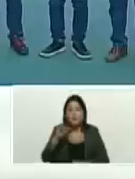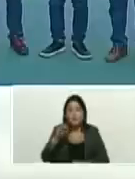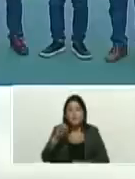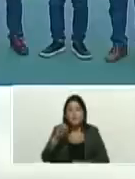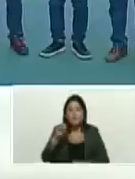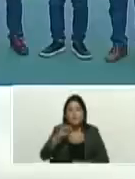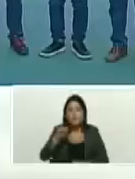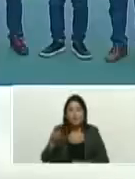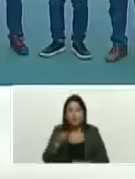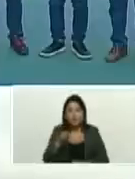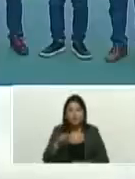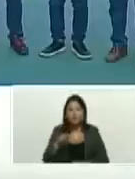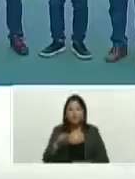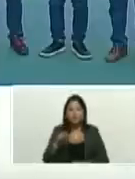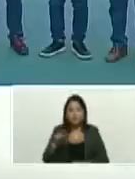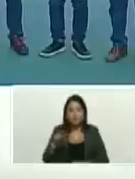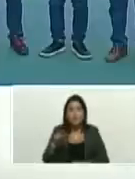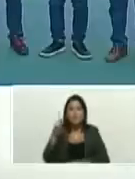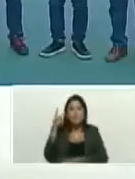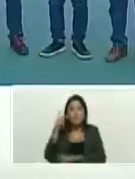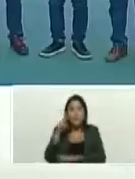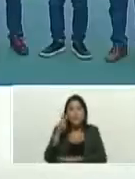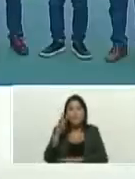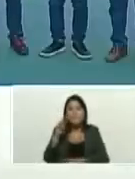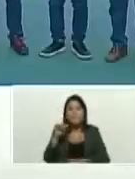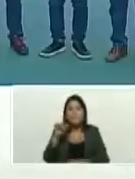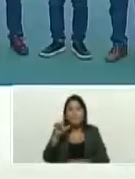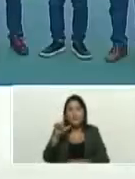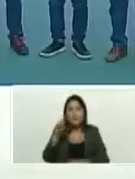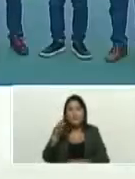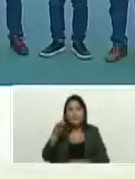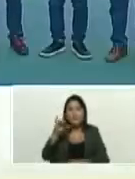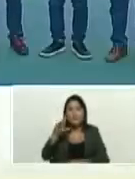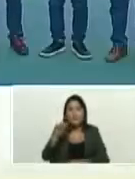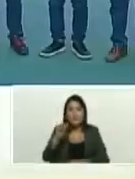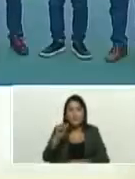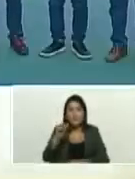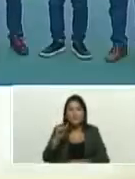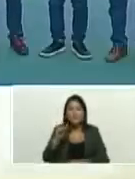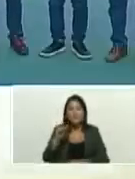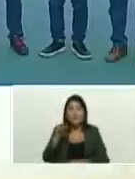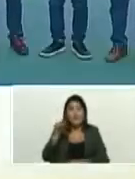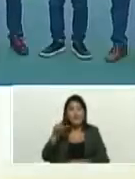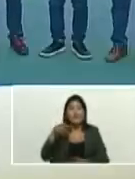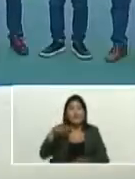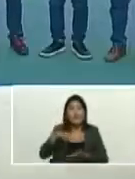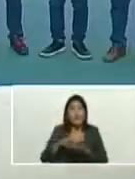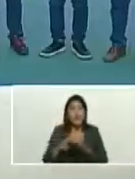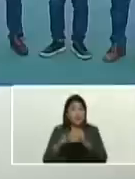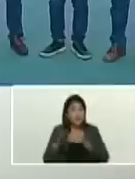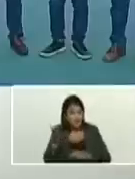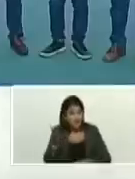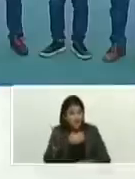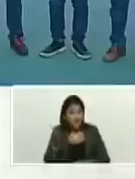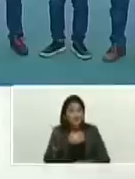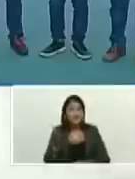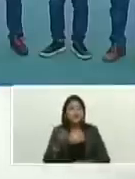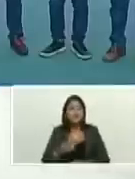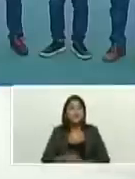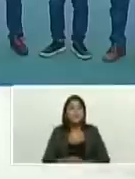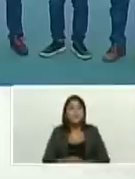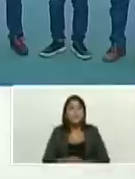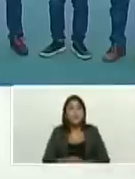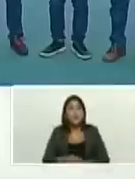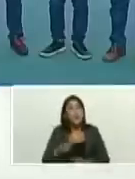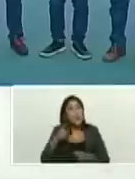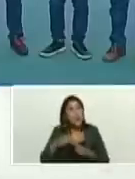Palmira, parroquia Palmira, sector Los Canelles, estado Táchira. Allá está con Baristo